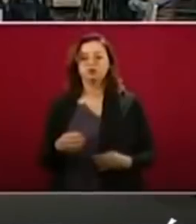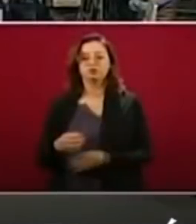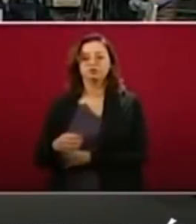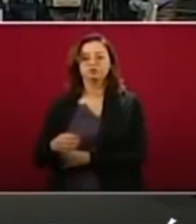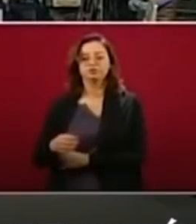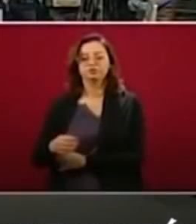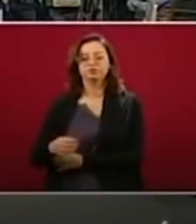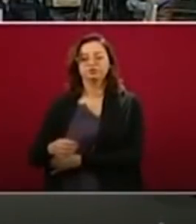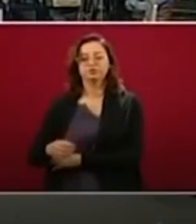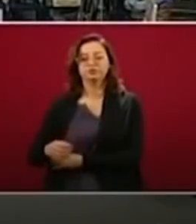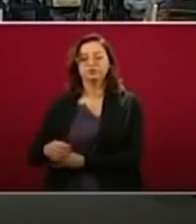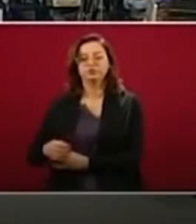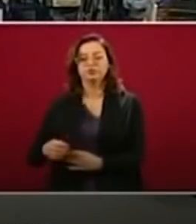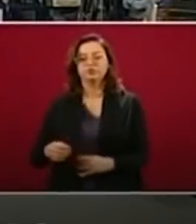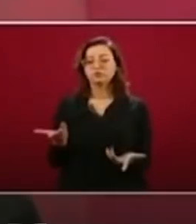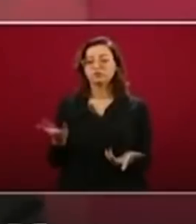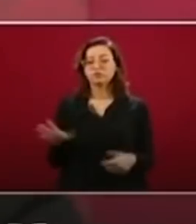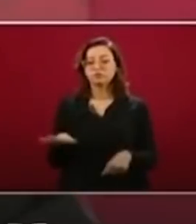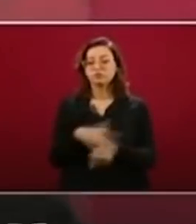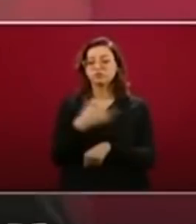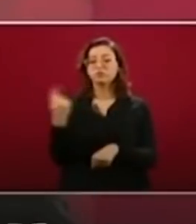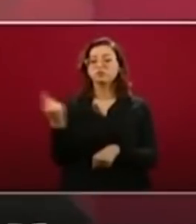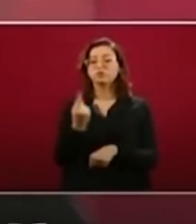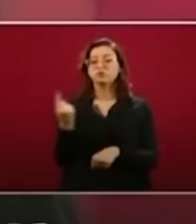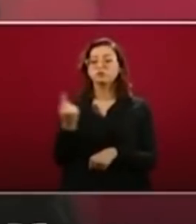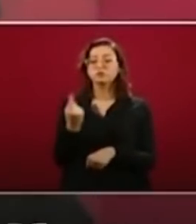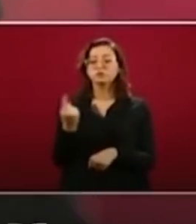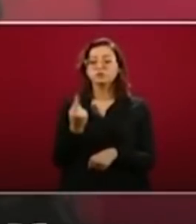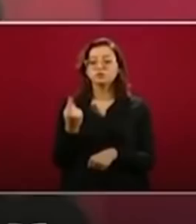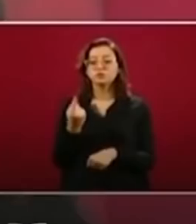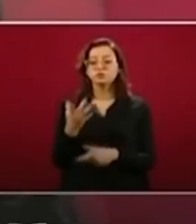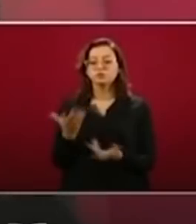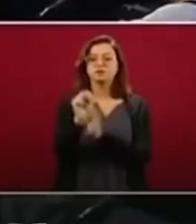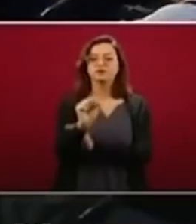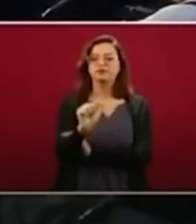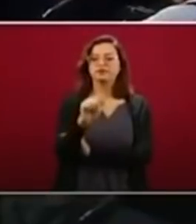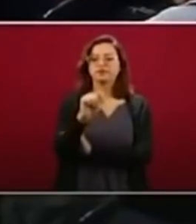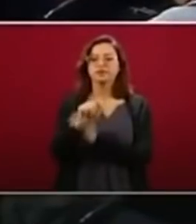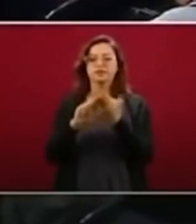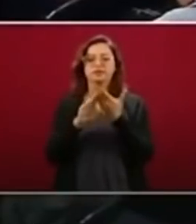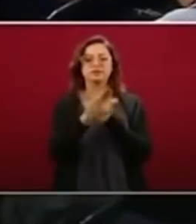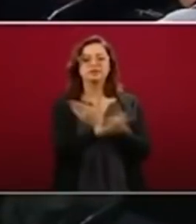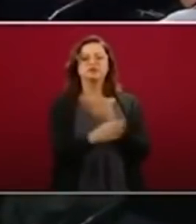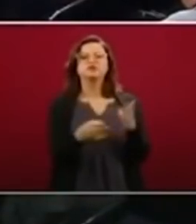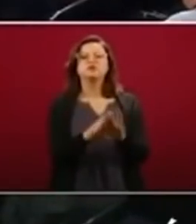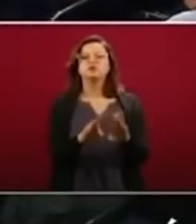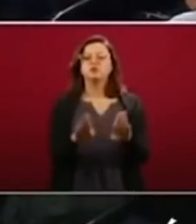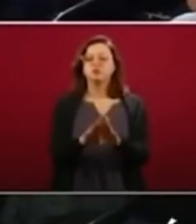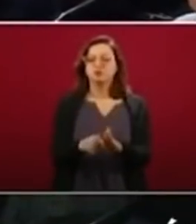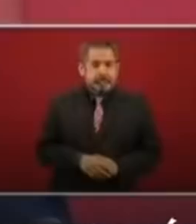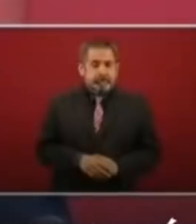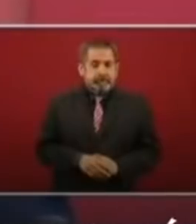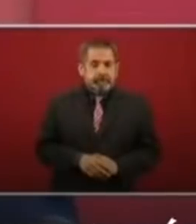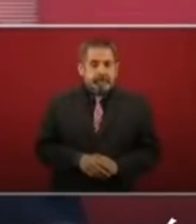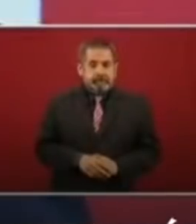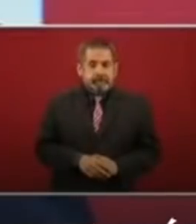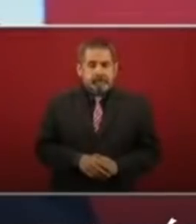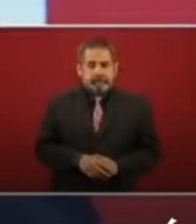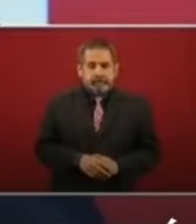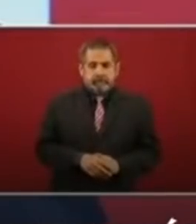Obrador habló precisamente hoy de esa crisis económica y aseguró que el país está muy sano.